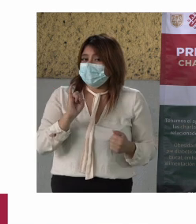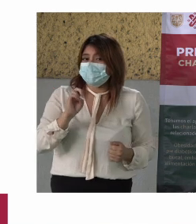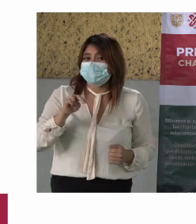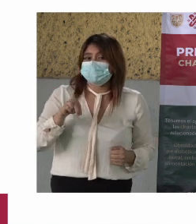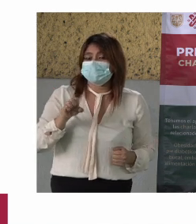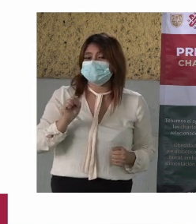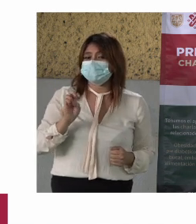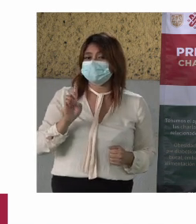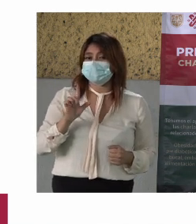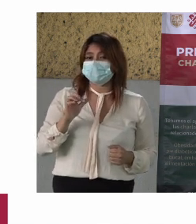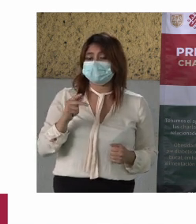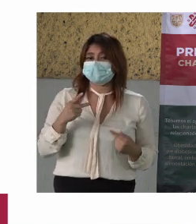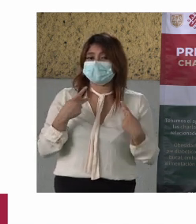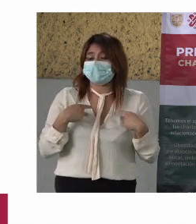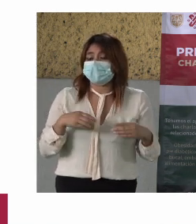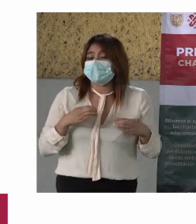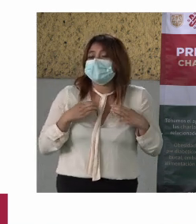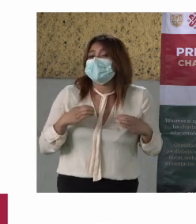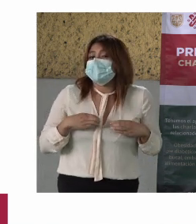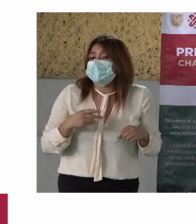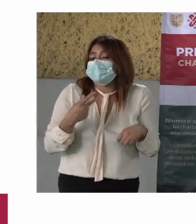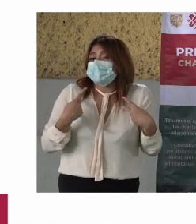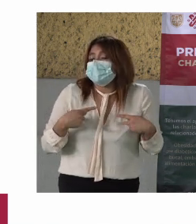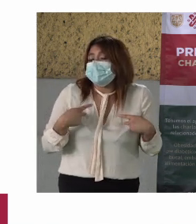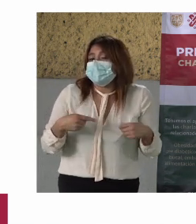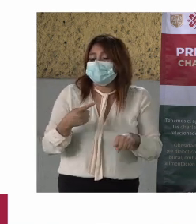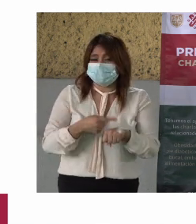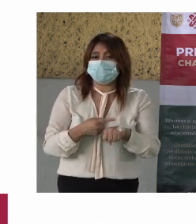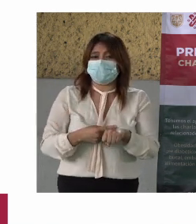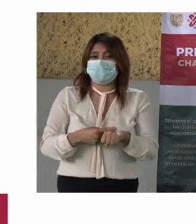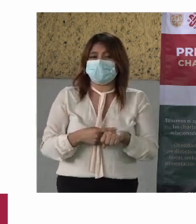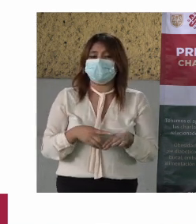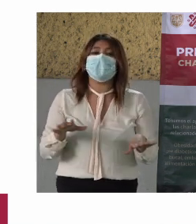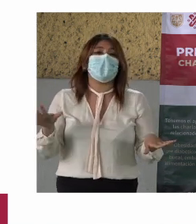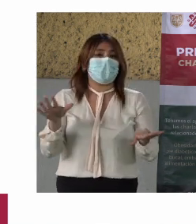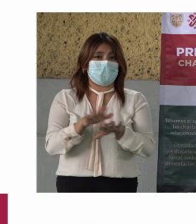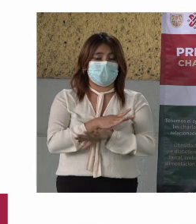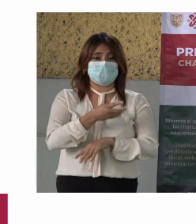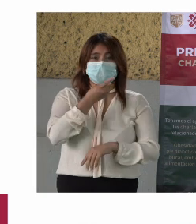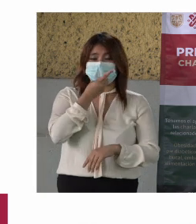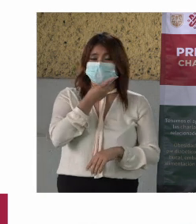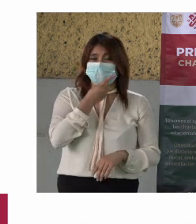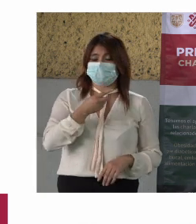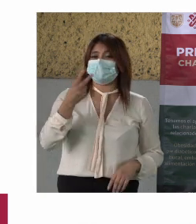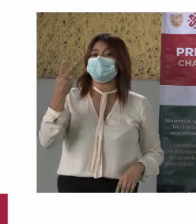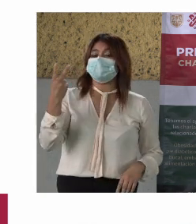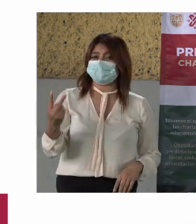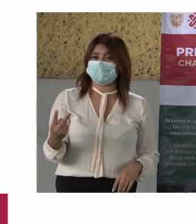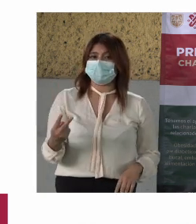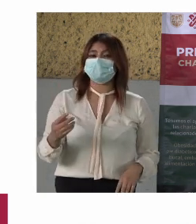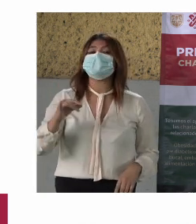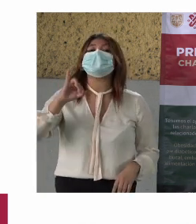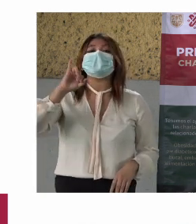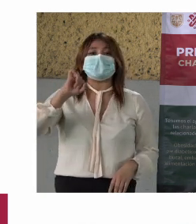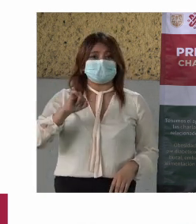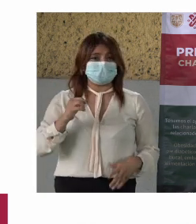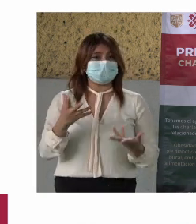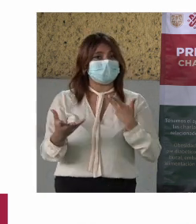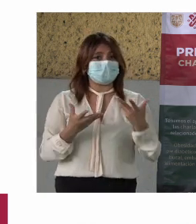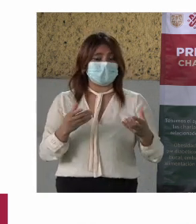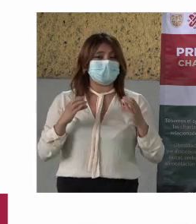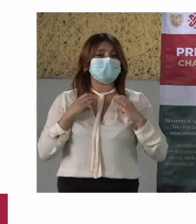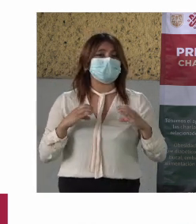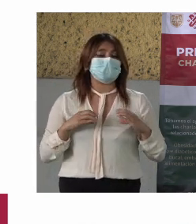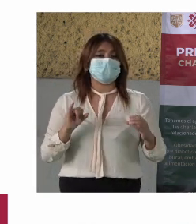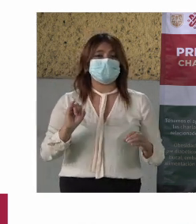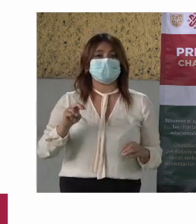no puede producir insulina. A diferencia de la diabetes tipo 2, donde ya decíamos que sí hay insulina, lo que es que no